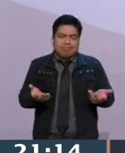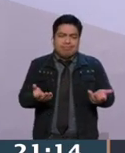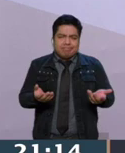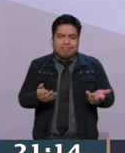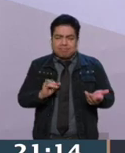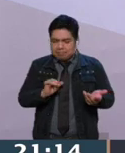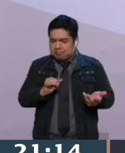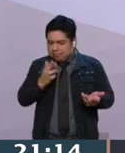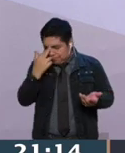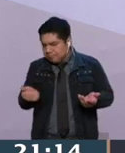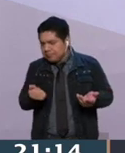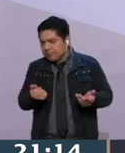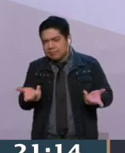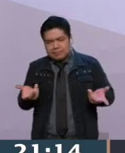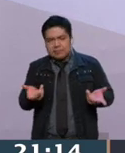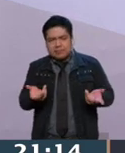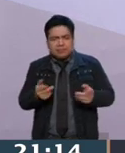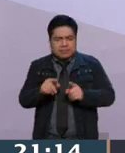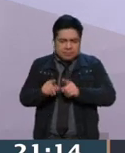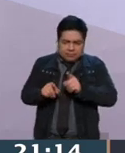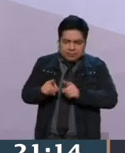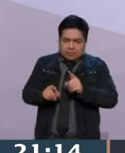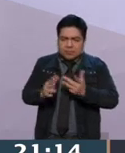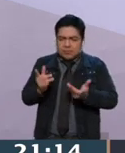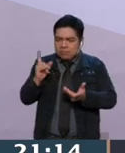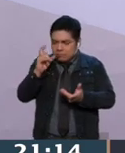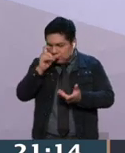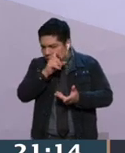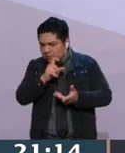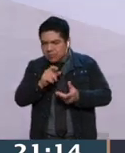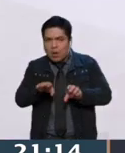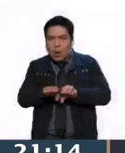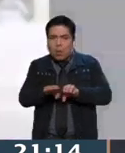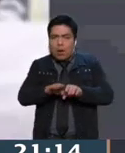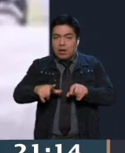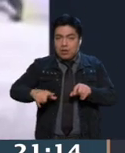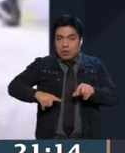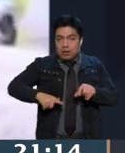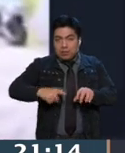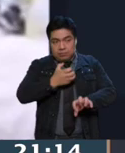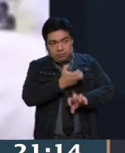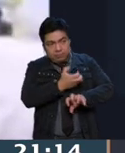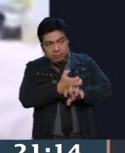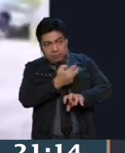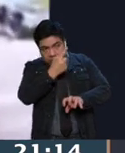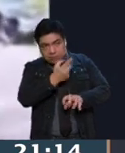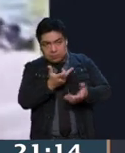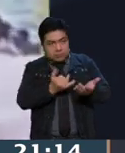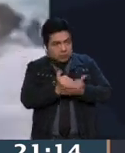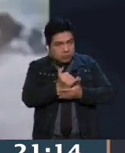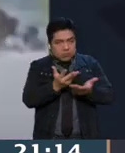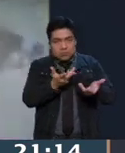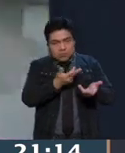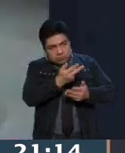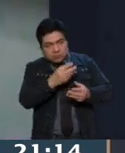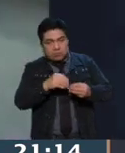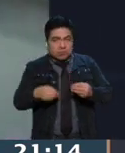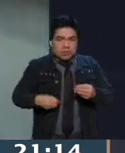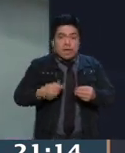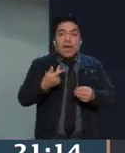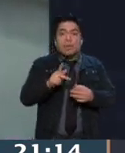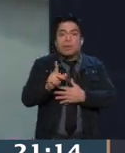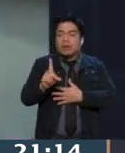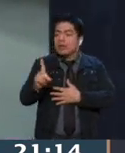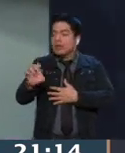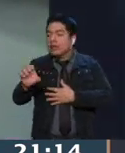Tienes toda la razón en que esto es más complejo que decir que el gobierno de Estados Unidos en su conjunto. Sin embargo, la DEA es una